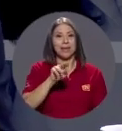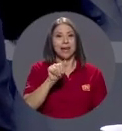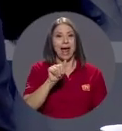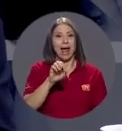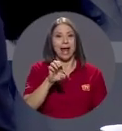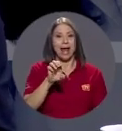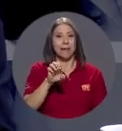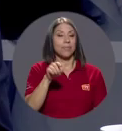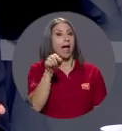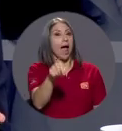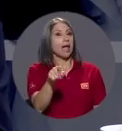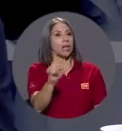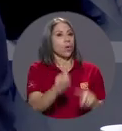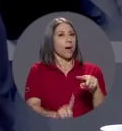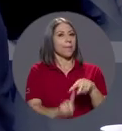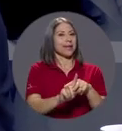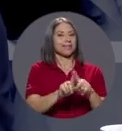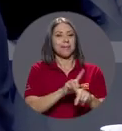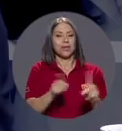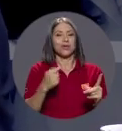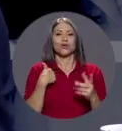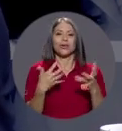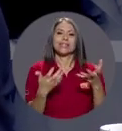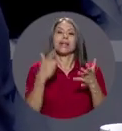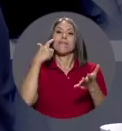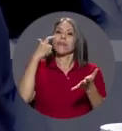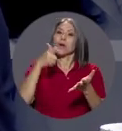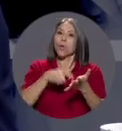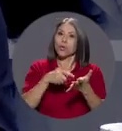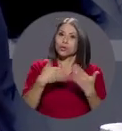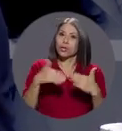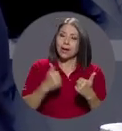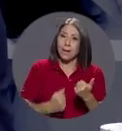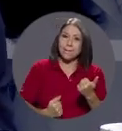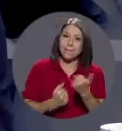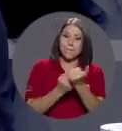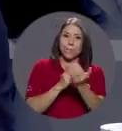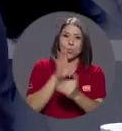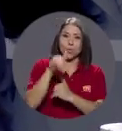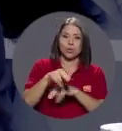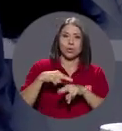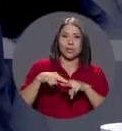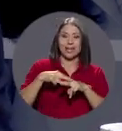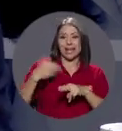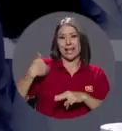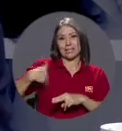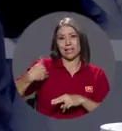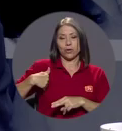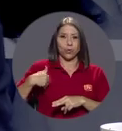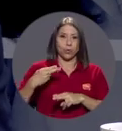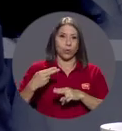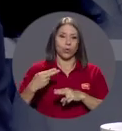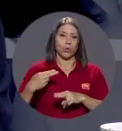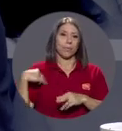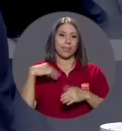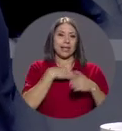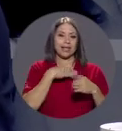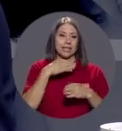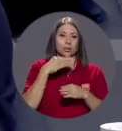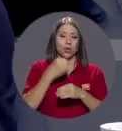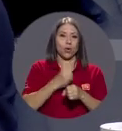MINAE. Ahí no aparece, pero yo quisiera también reconocerle el apoyo al proyecto del tren al